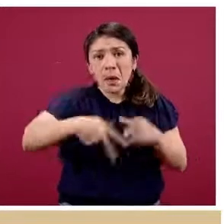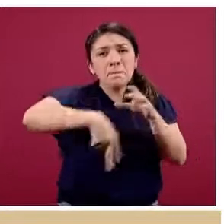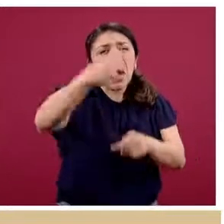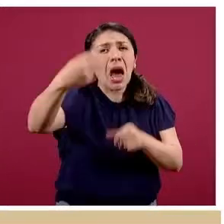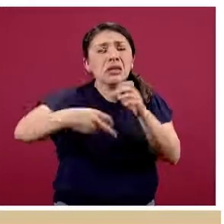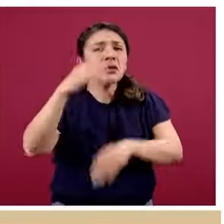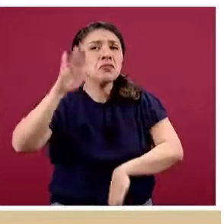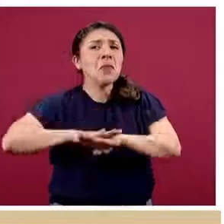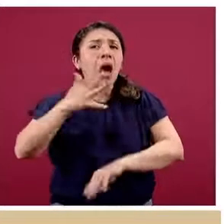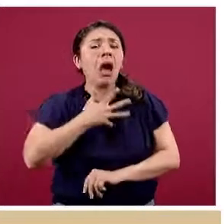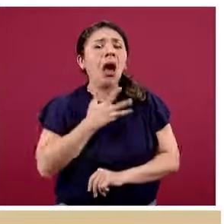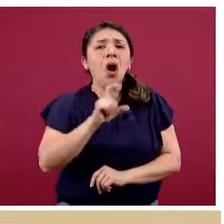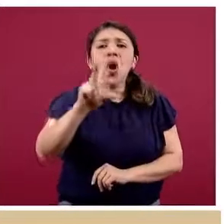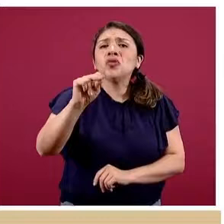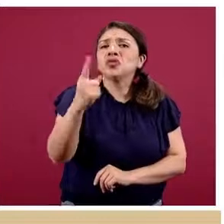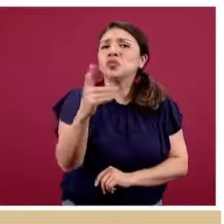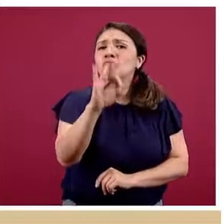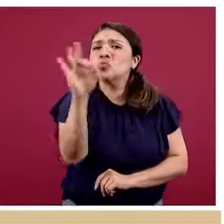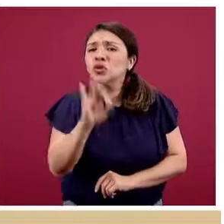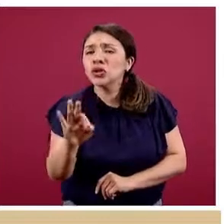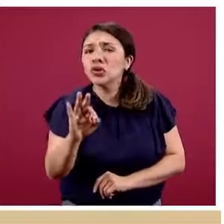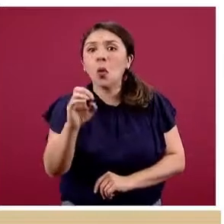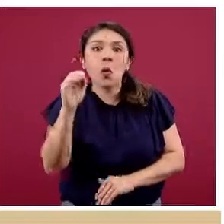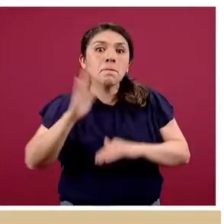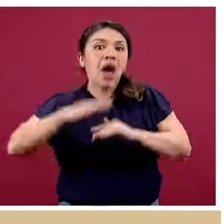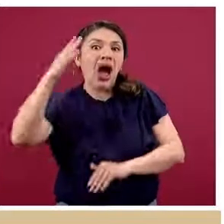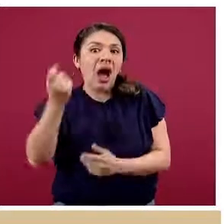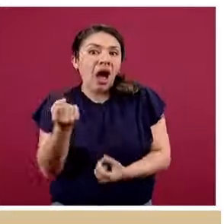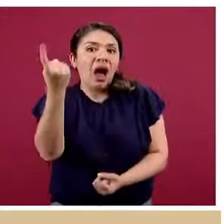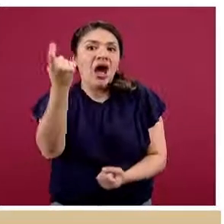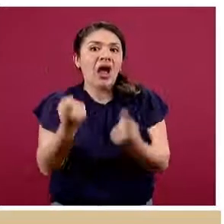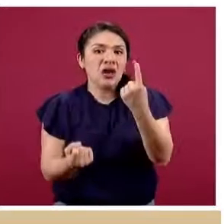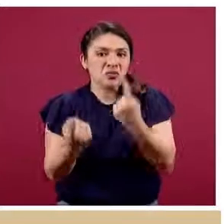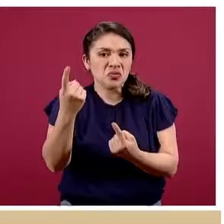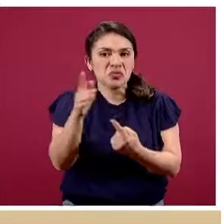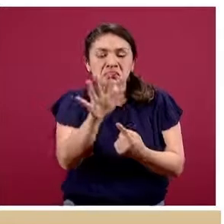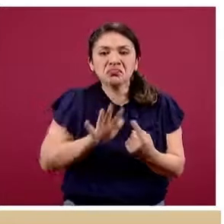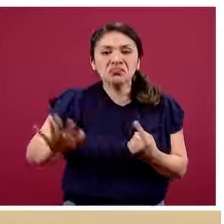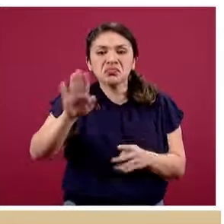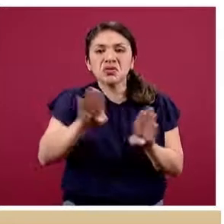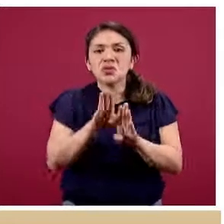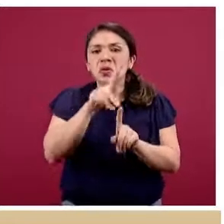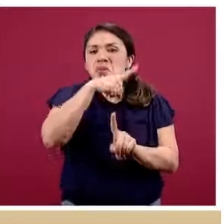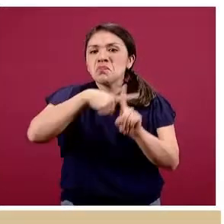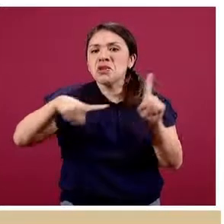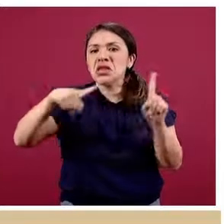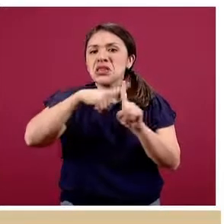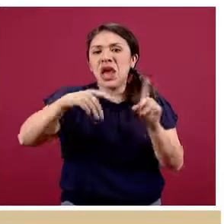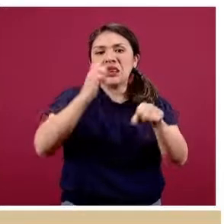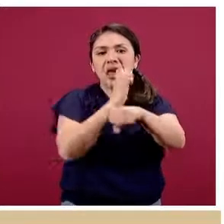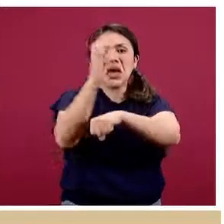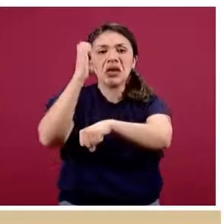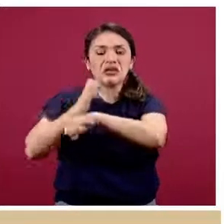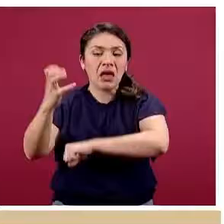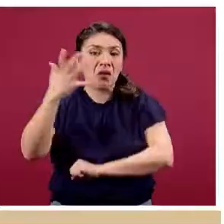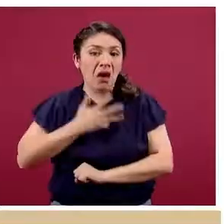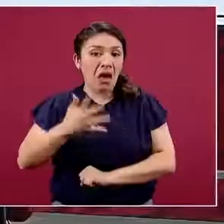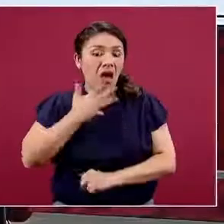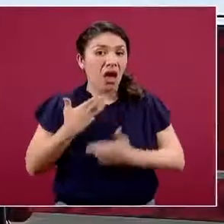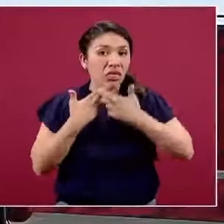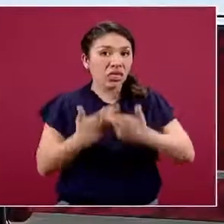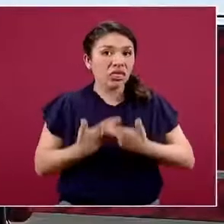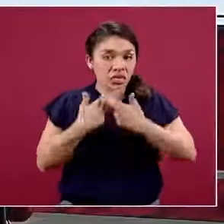elevadas como del 81% o más en prácticamente la mitad de las entidades federativas. La